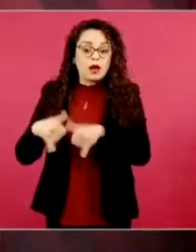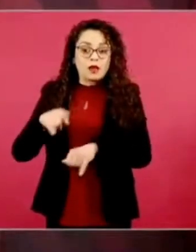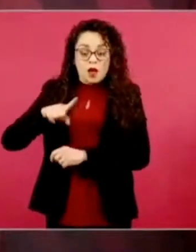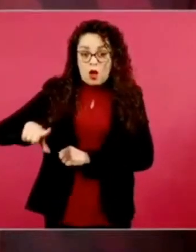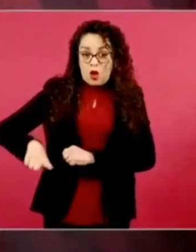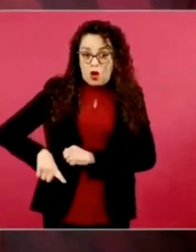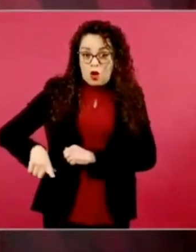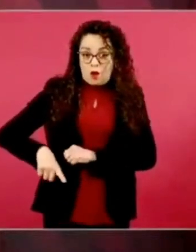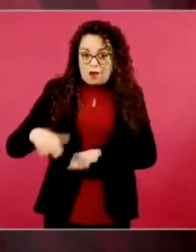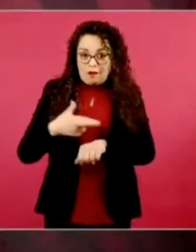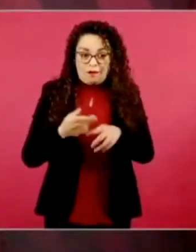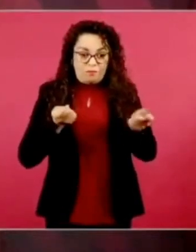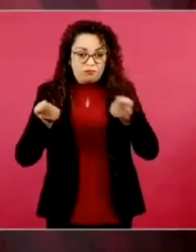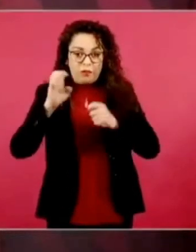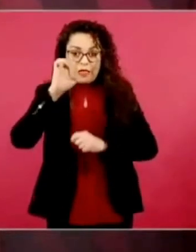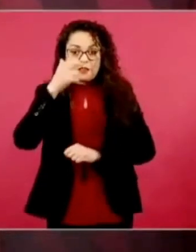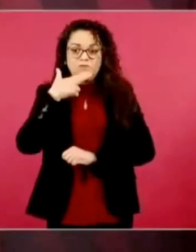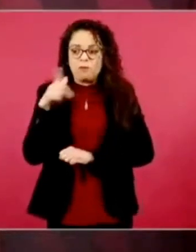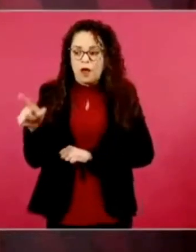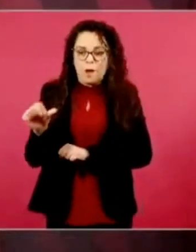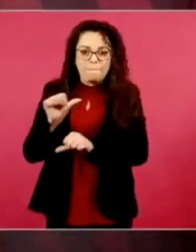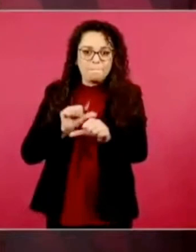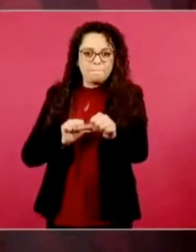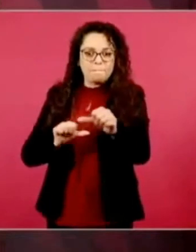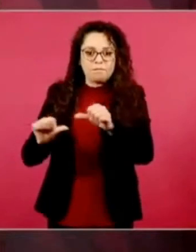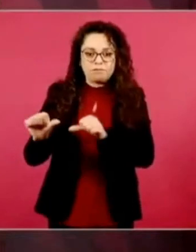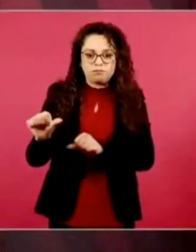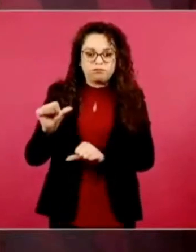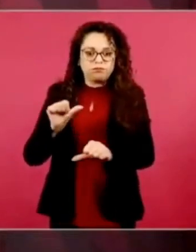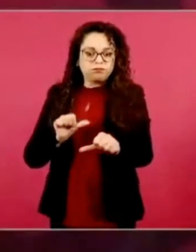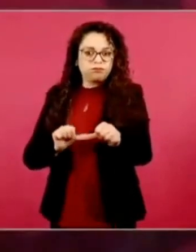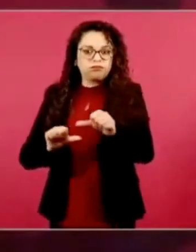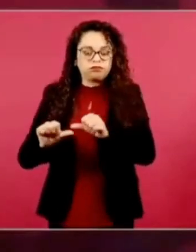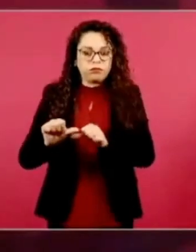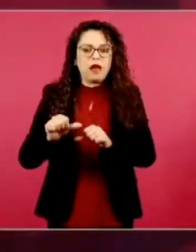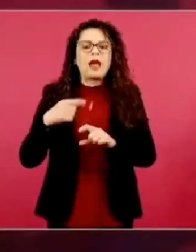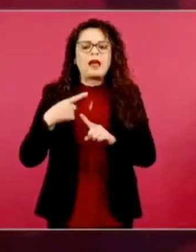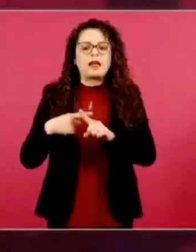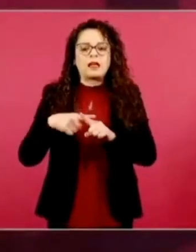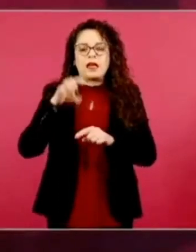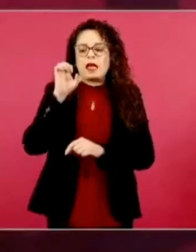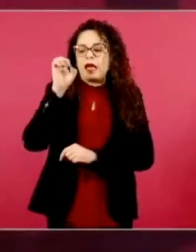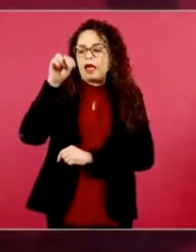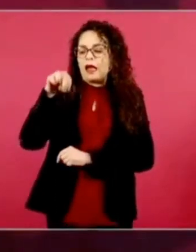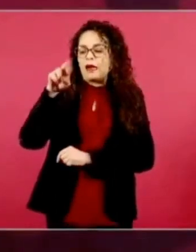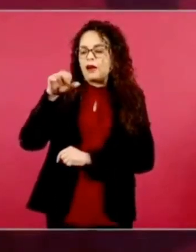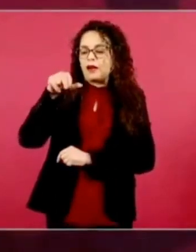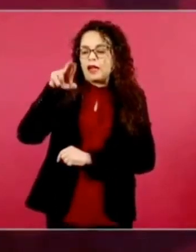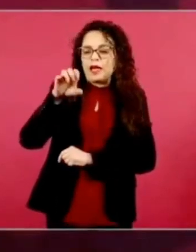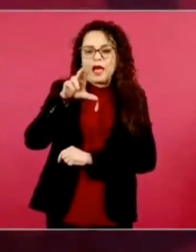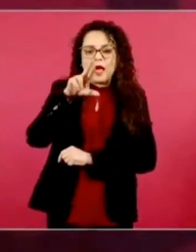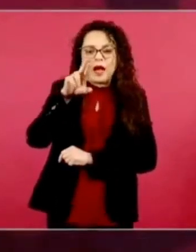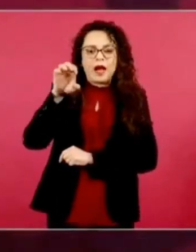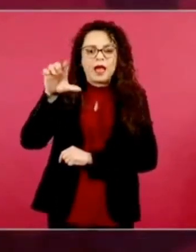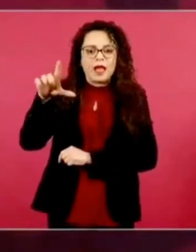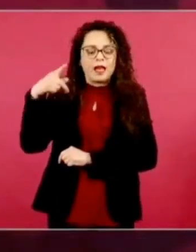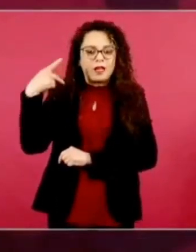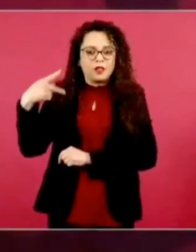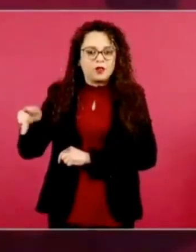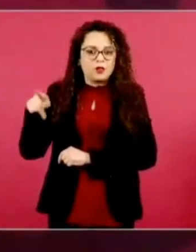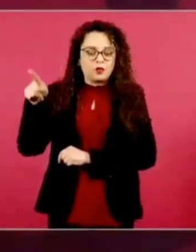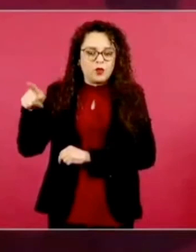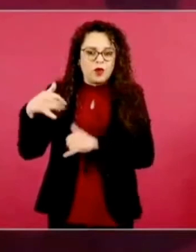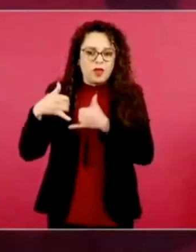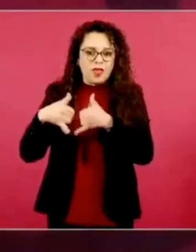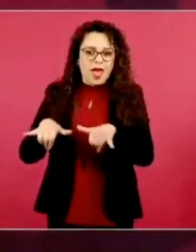Chihuahua. Su yerno, Enrique Krill. ¿Para quién creen que hizo la biografía